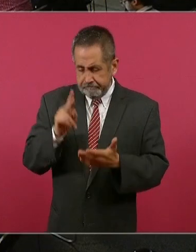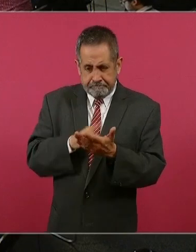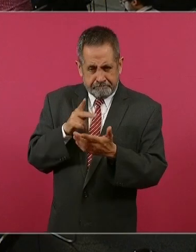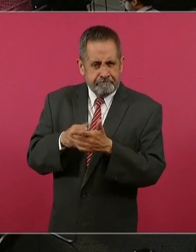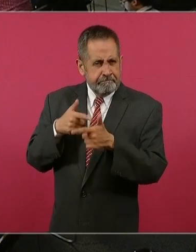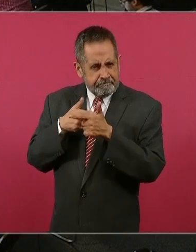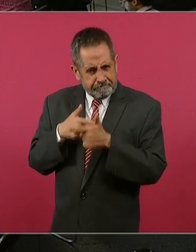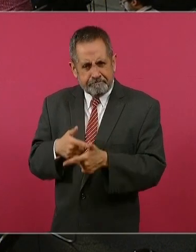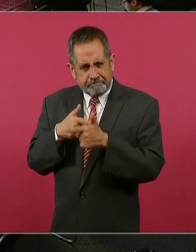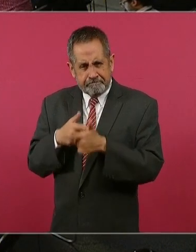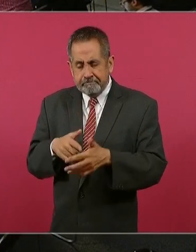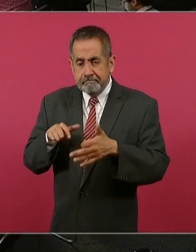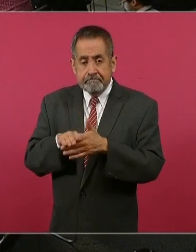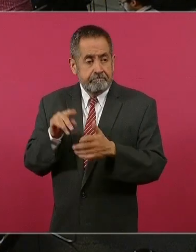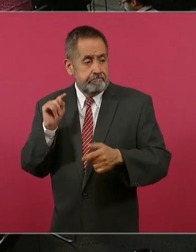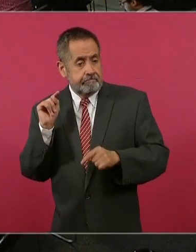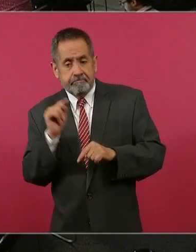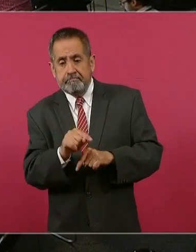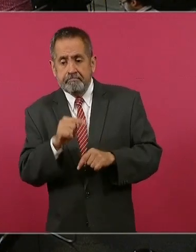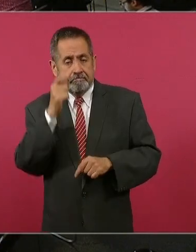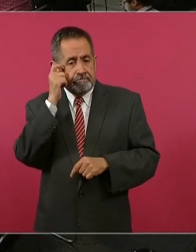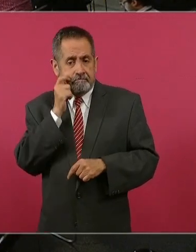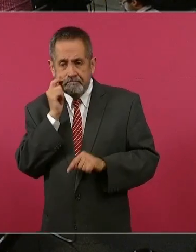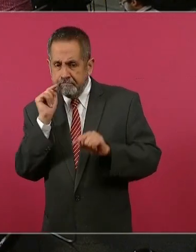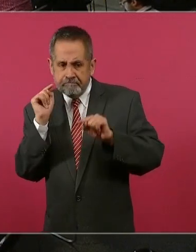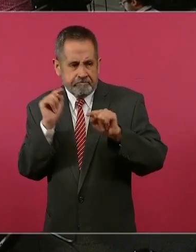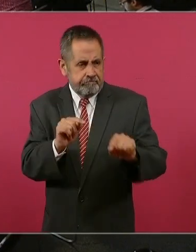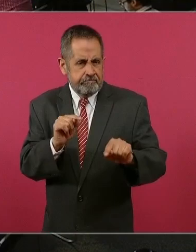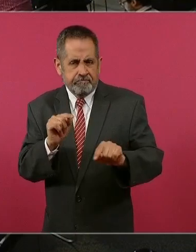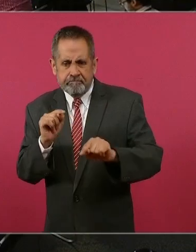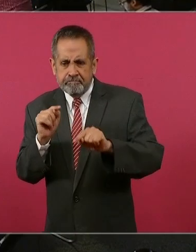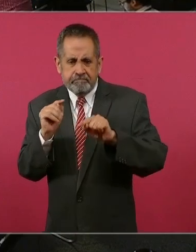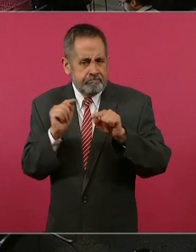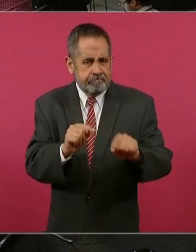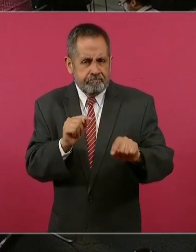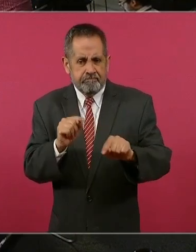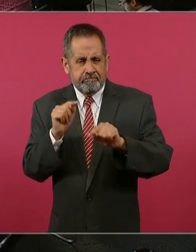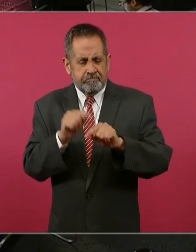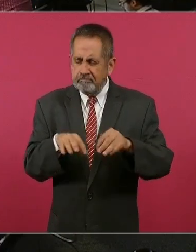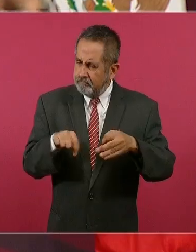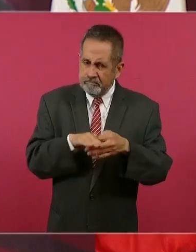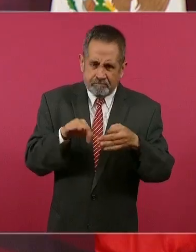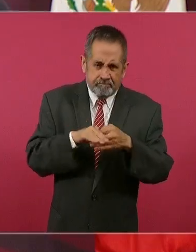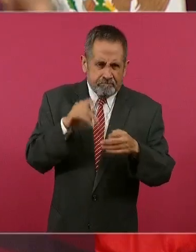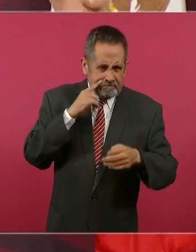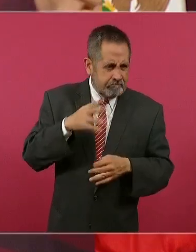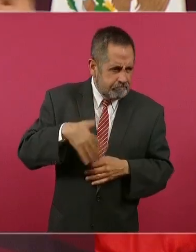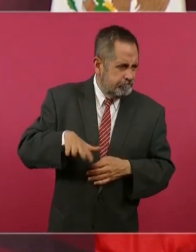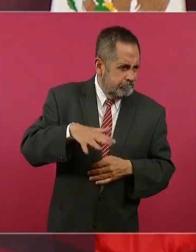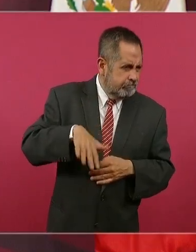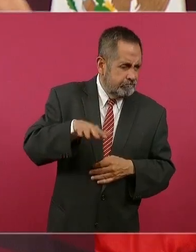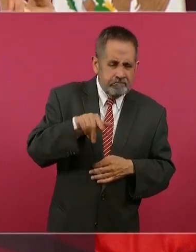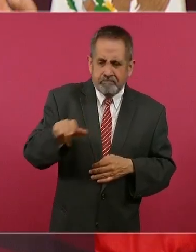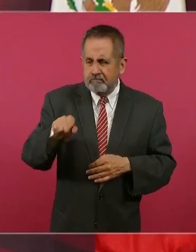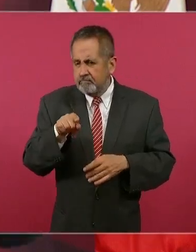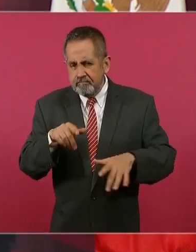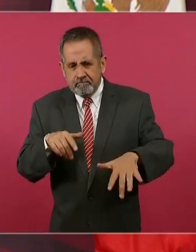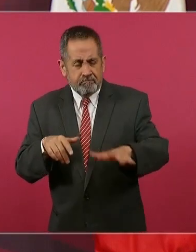constantemente en Guerrero, o sea, no, buscando.